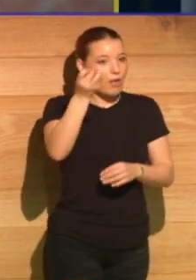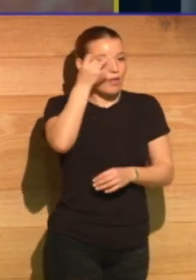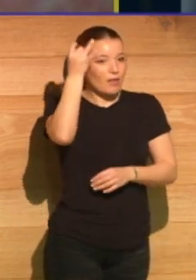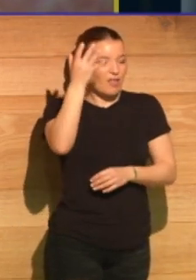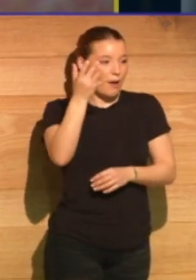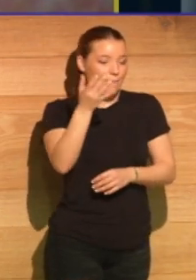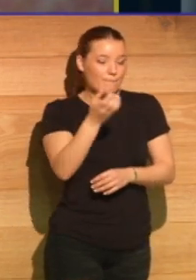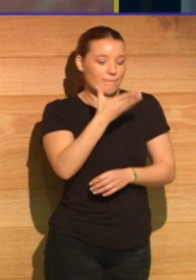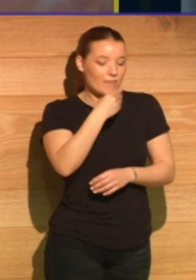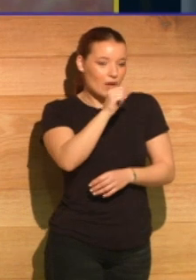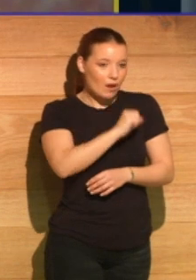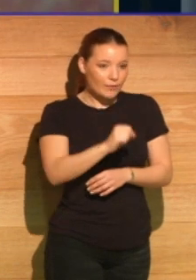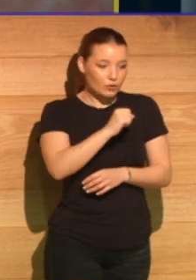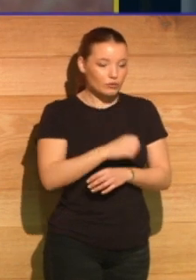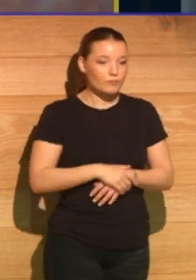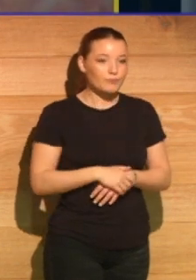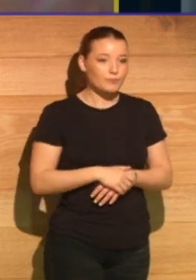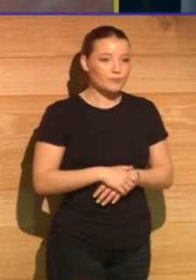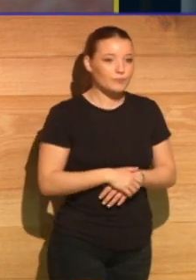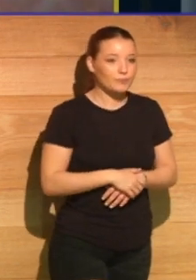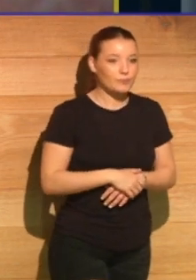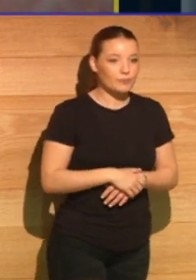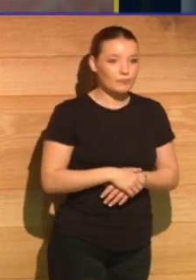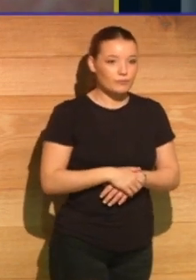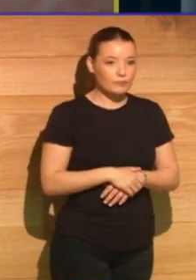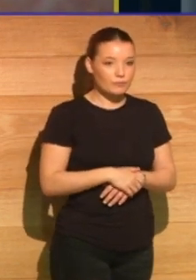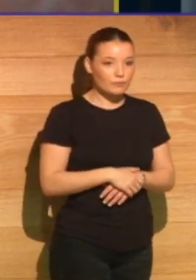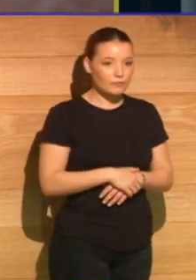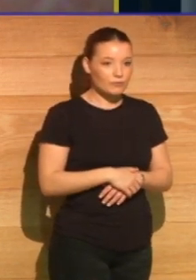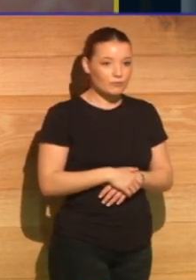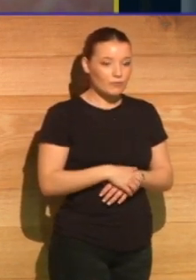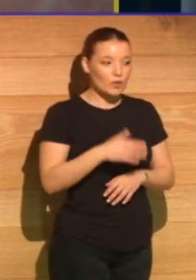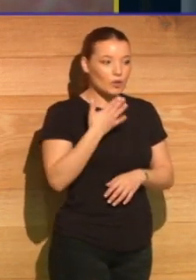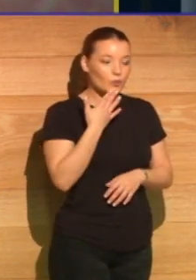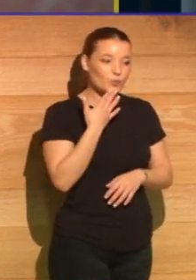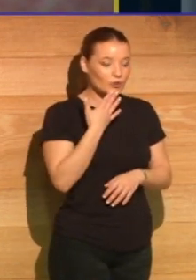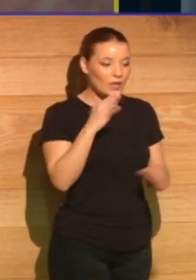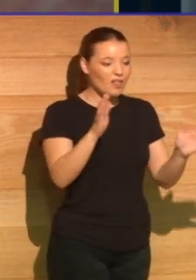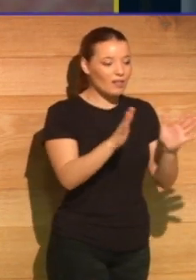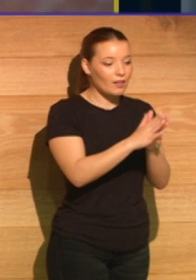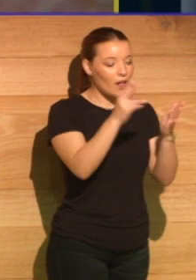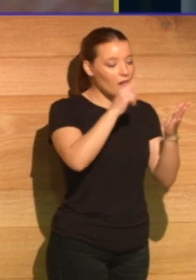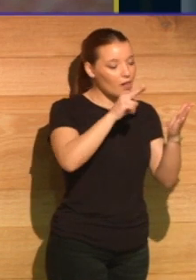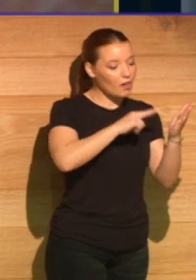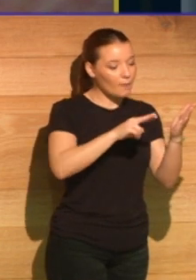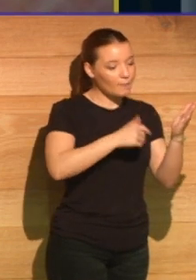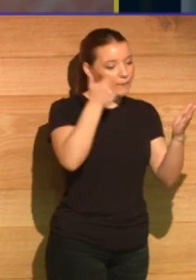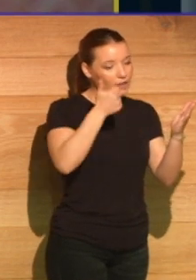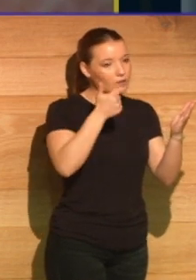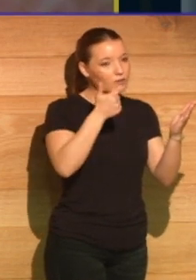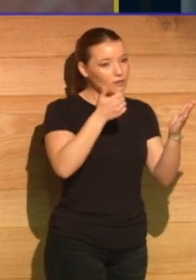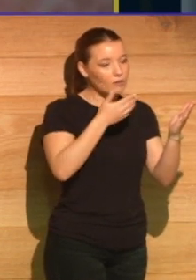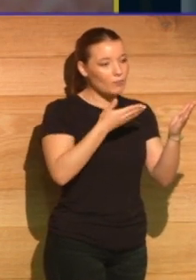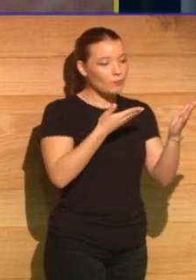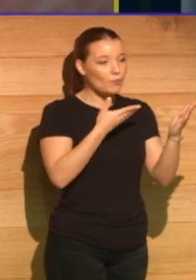eso, encapsular. Y sobre todo es como que apetece leer más sobre esa mujer, ¿no? Es